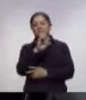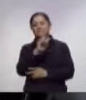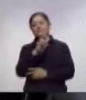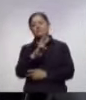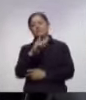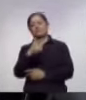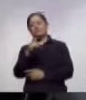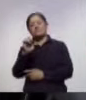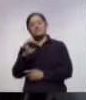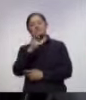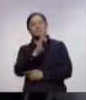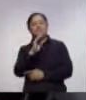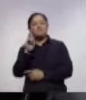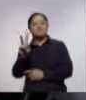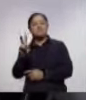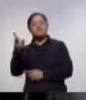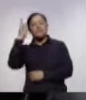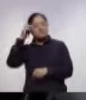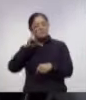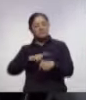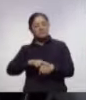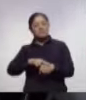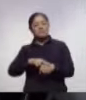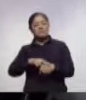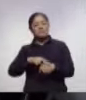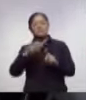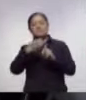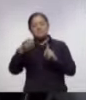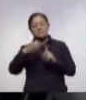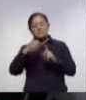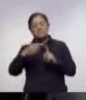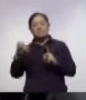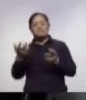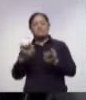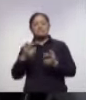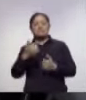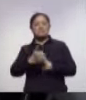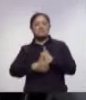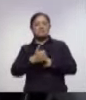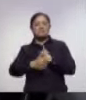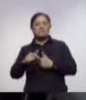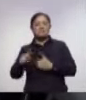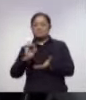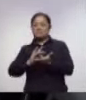Don Jorge Falcón Vallarta, director del Comité Organizador Reto Valquírico, muchísimas gracias por su invitación. Igualmente, muchas gracias. Gracias.